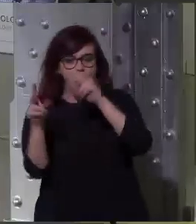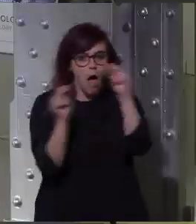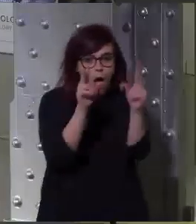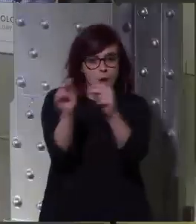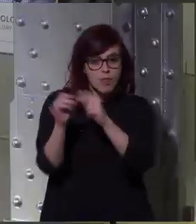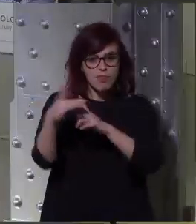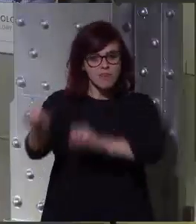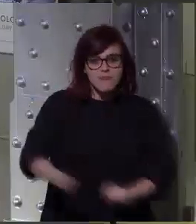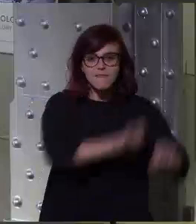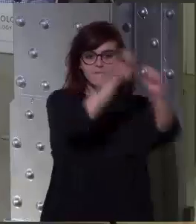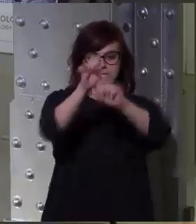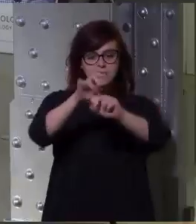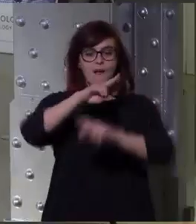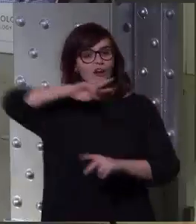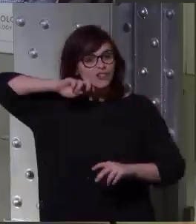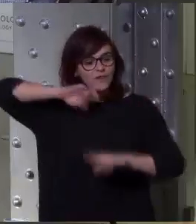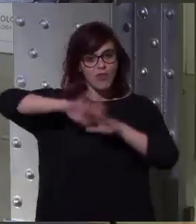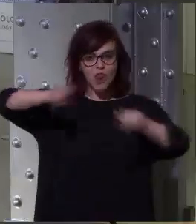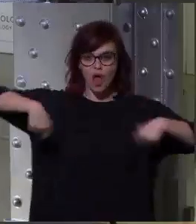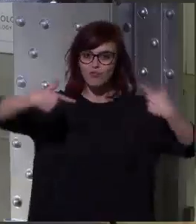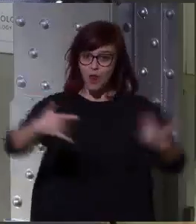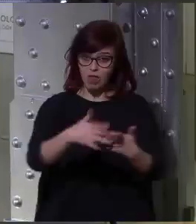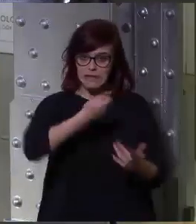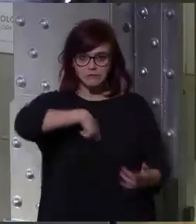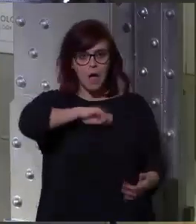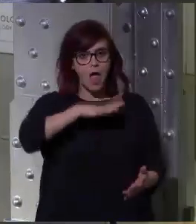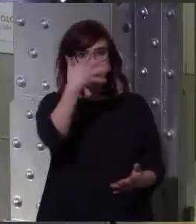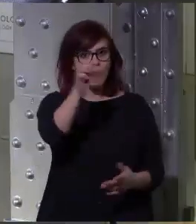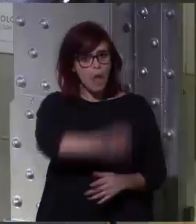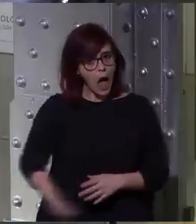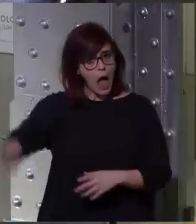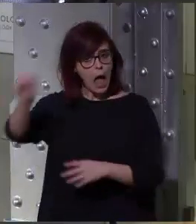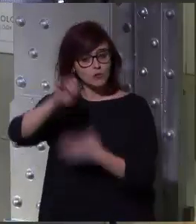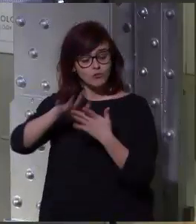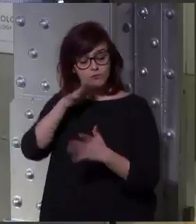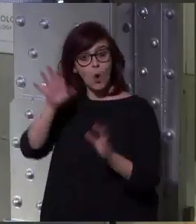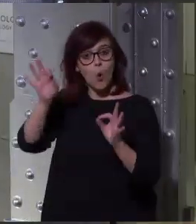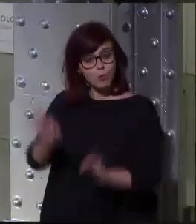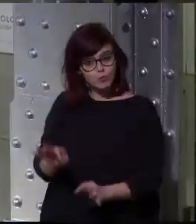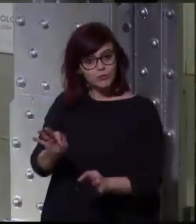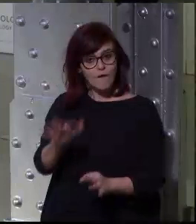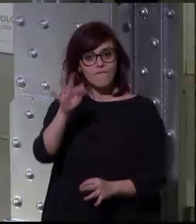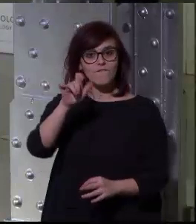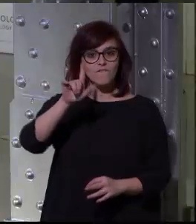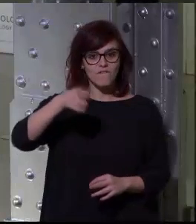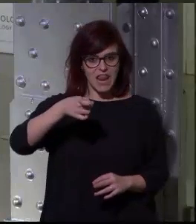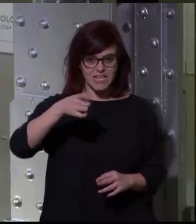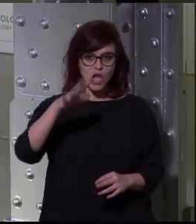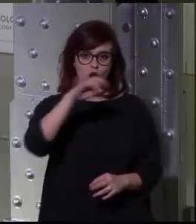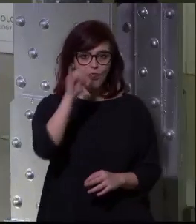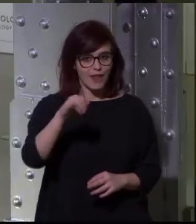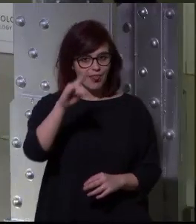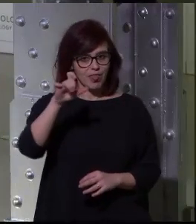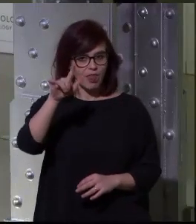de la defensa y de la conservación de la naturaleza en España hace ya 50 años, entre los que se encontraba Félix Rodríguez de la